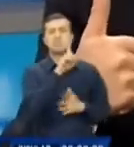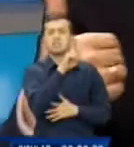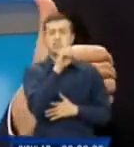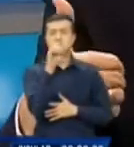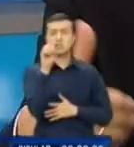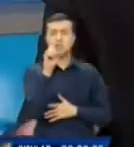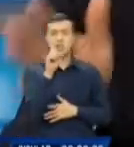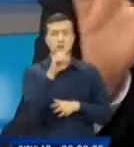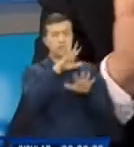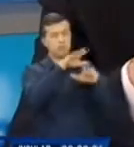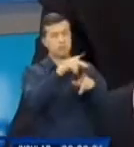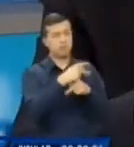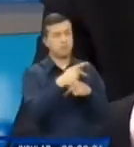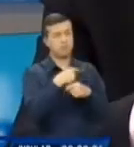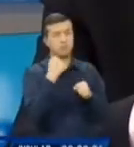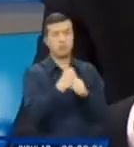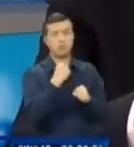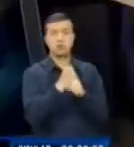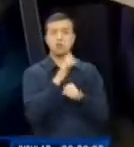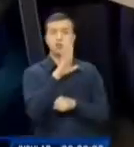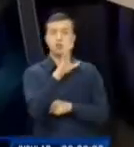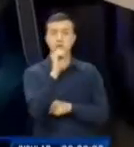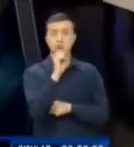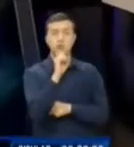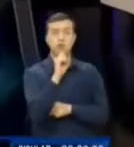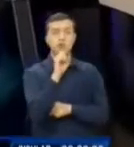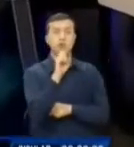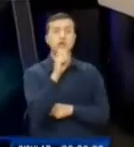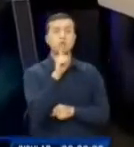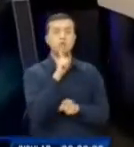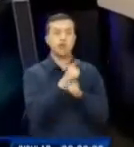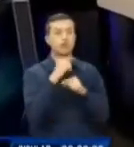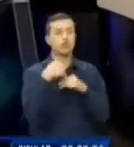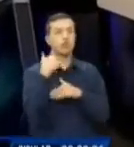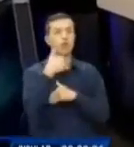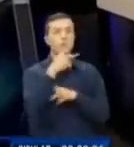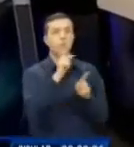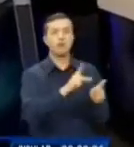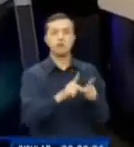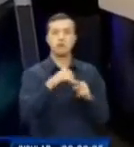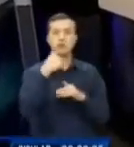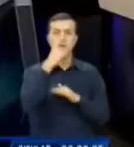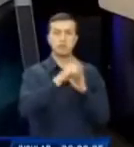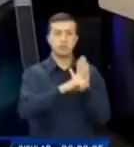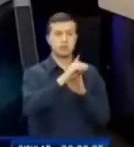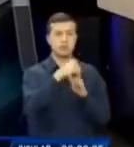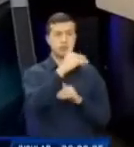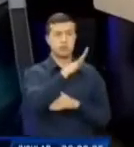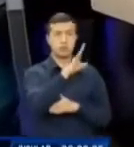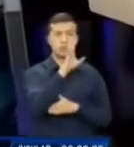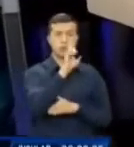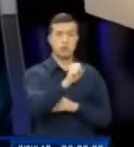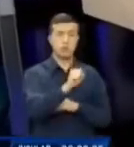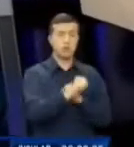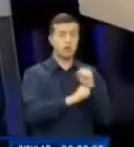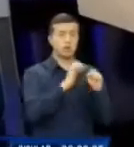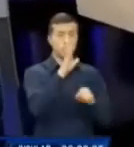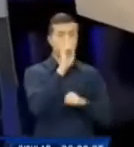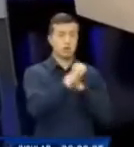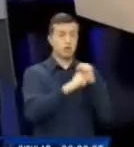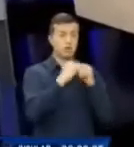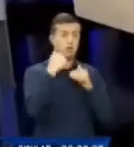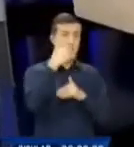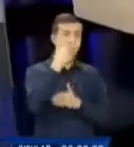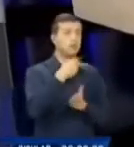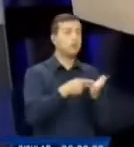hectáreas tengo trabajado 50 pero tengo una planificación para desarrollar las otras 50 en los próximos cinco años es decir hay una